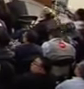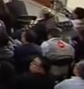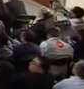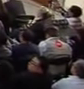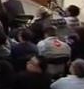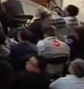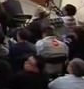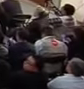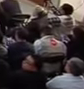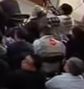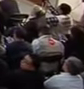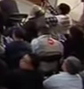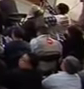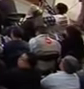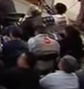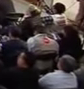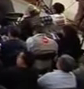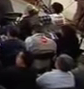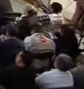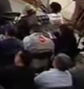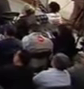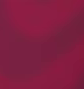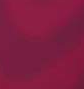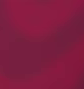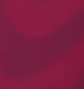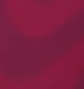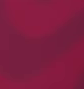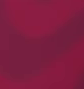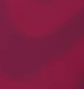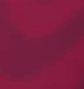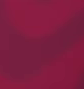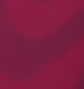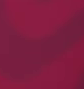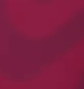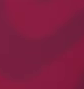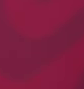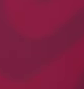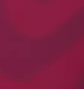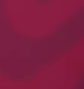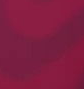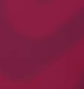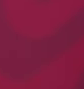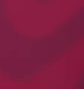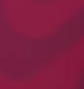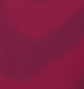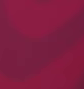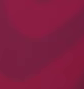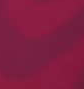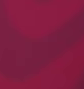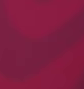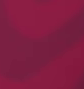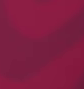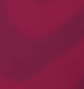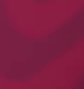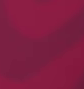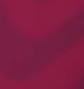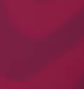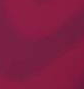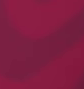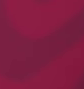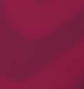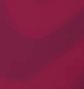Operativa Institucional, cuyos nombres dimos a conocer el día de ayer y que, repito, hoy solo